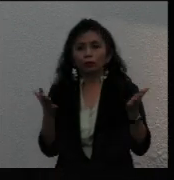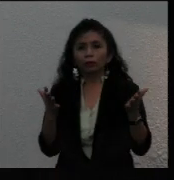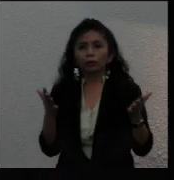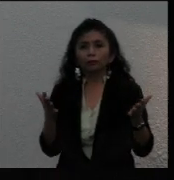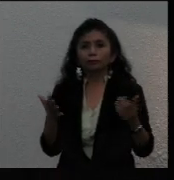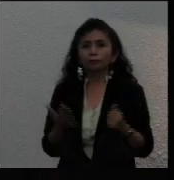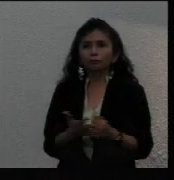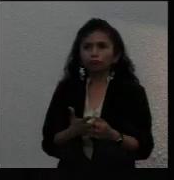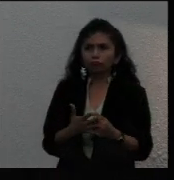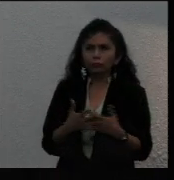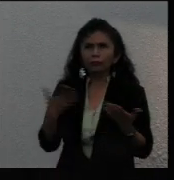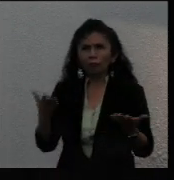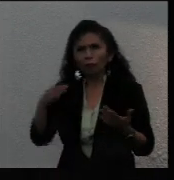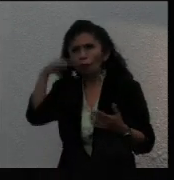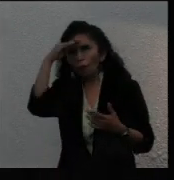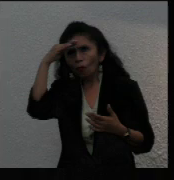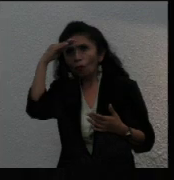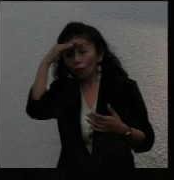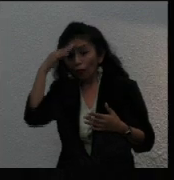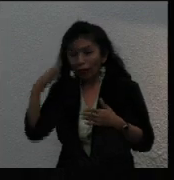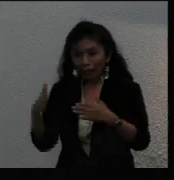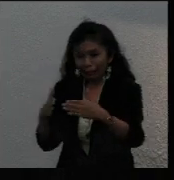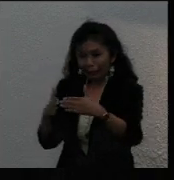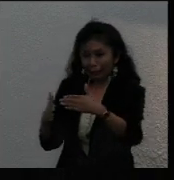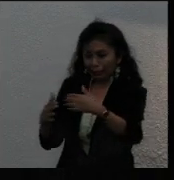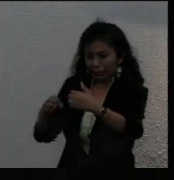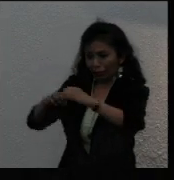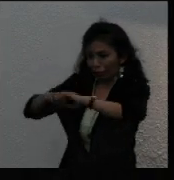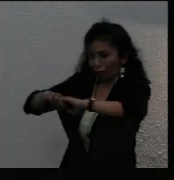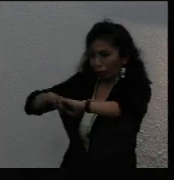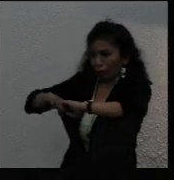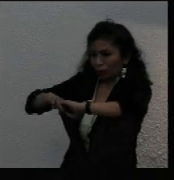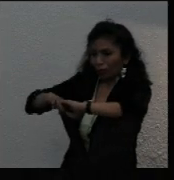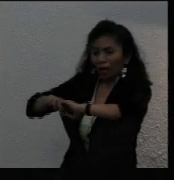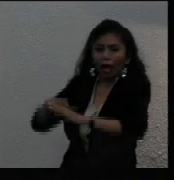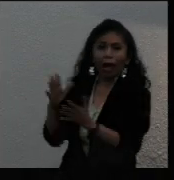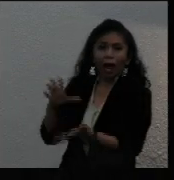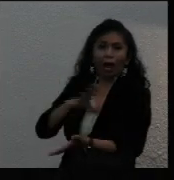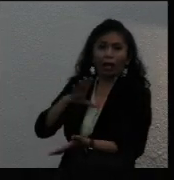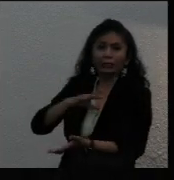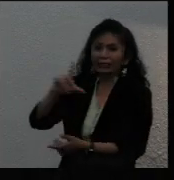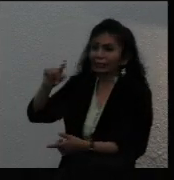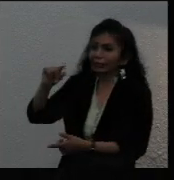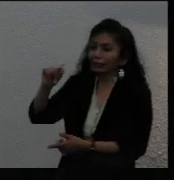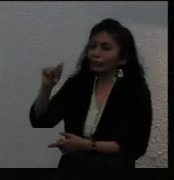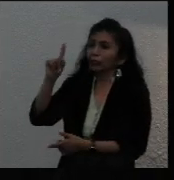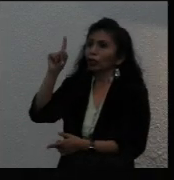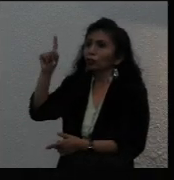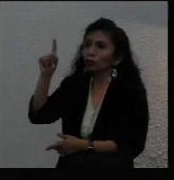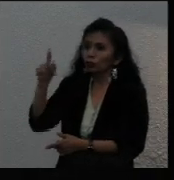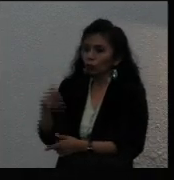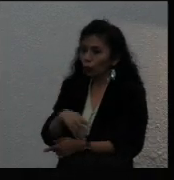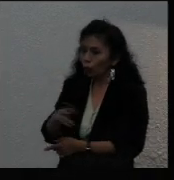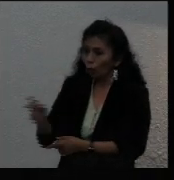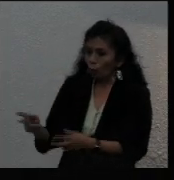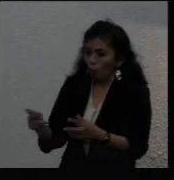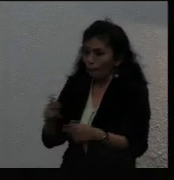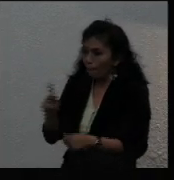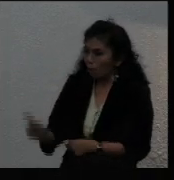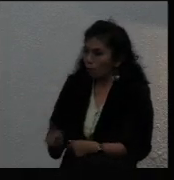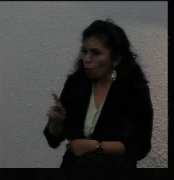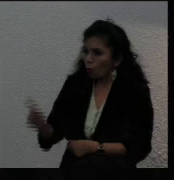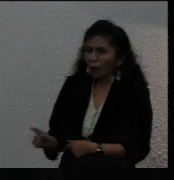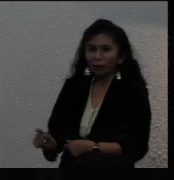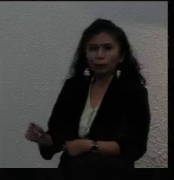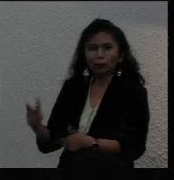Tengamos en consideración que en la zona limítrofe de Quintana Roo existen más de 71 comunidades con alto grado de